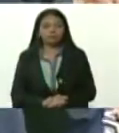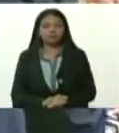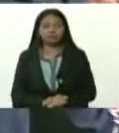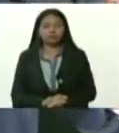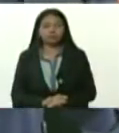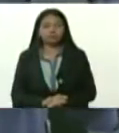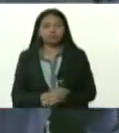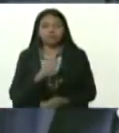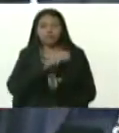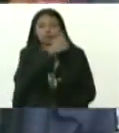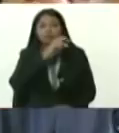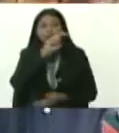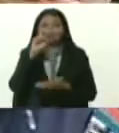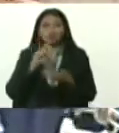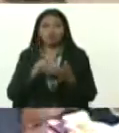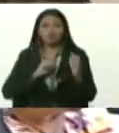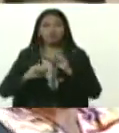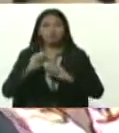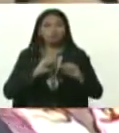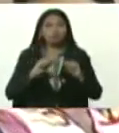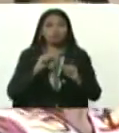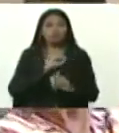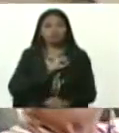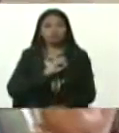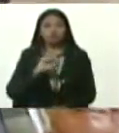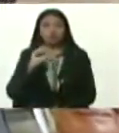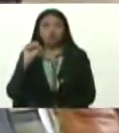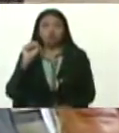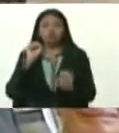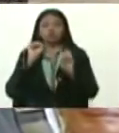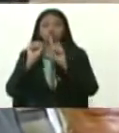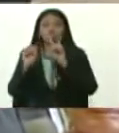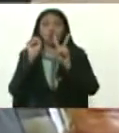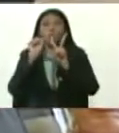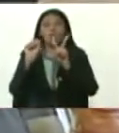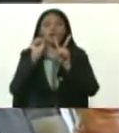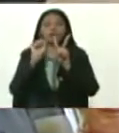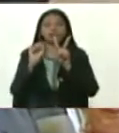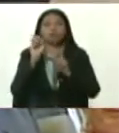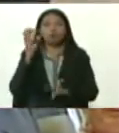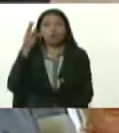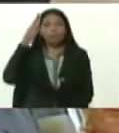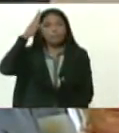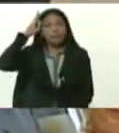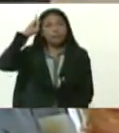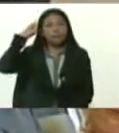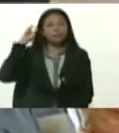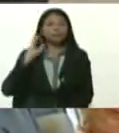Está el jefe nacional del movimiento Somos Venezuela, este joven, Marvin Maldonado.